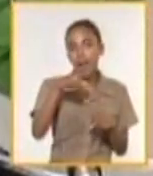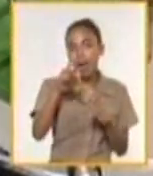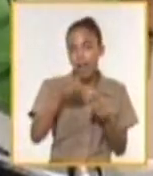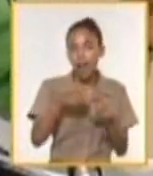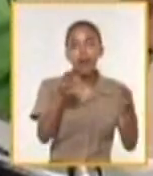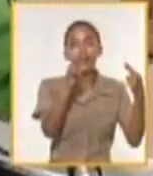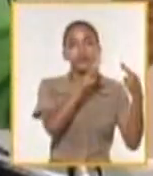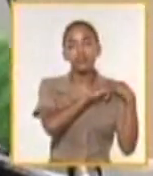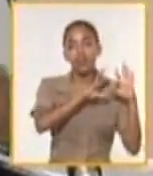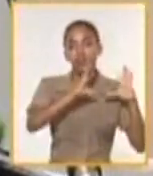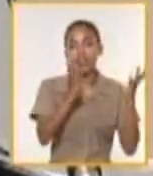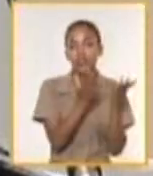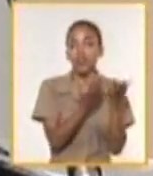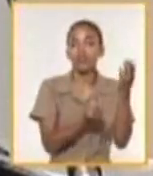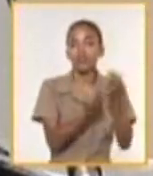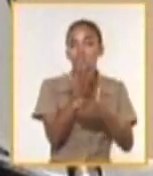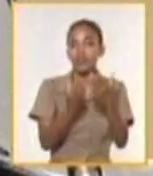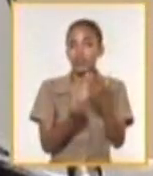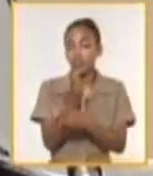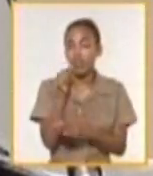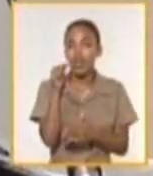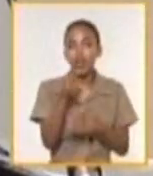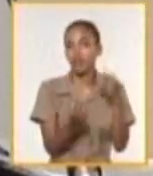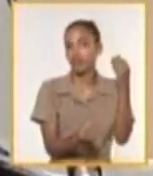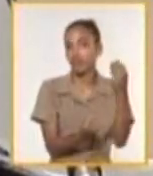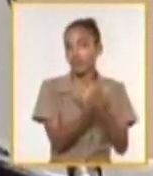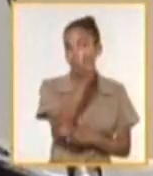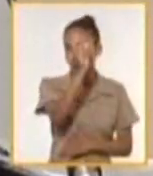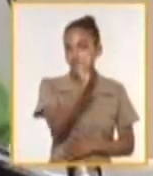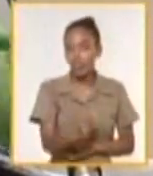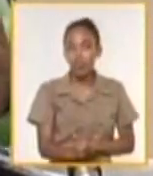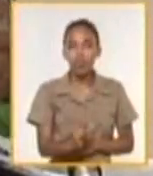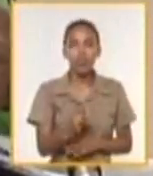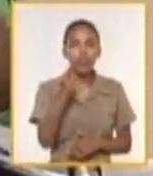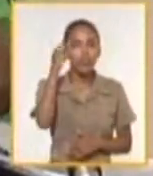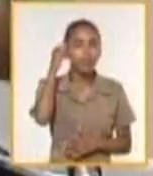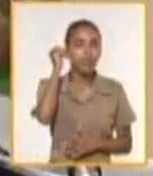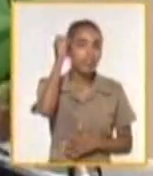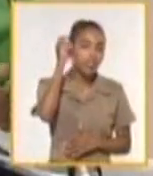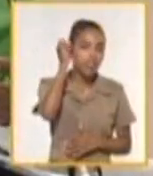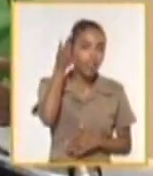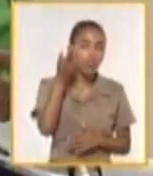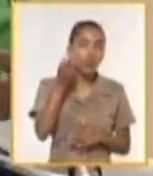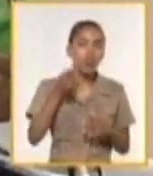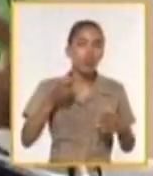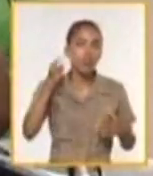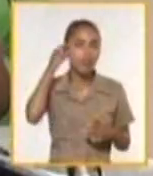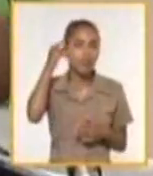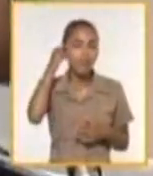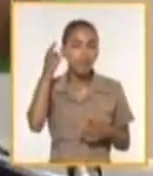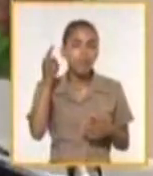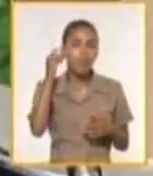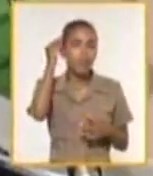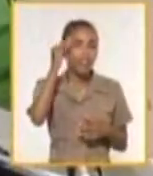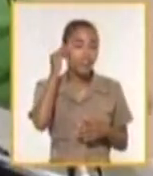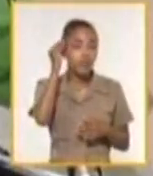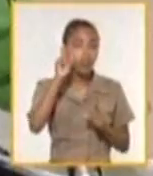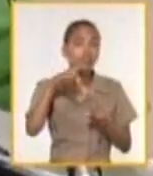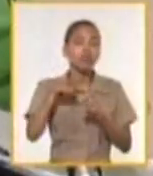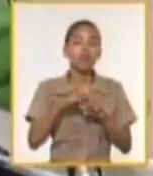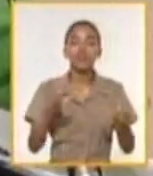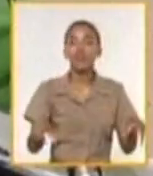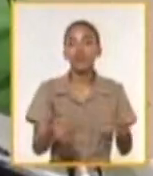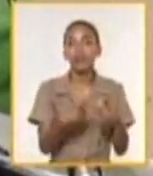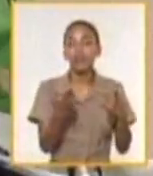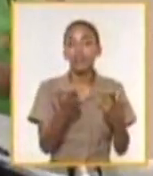momentos fundacionales, porque es un fundador, es un creador, es un hombre de pensamiento, pero es un hombre de acción